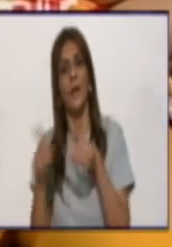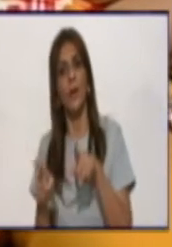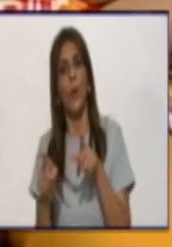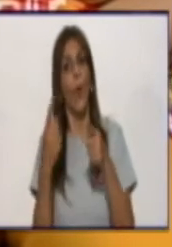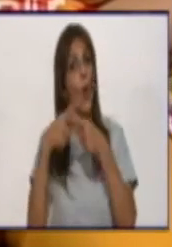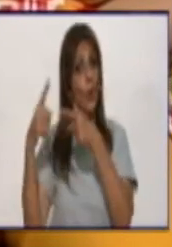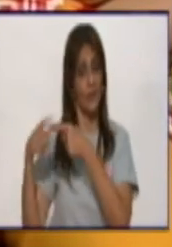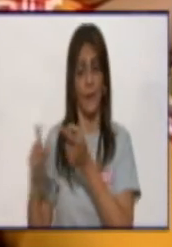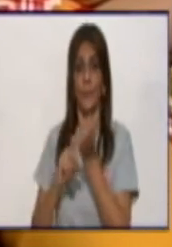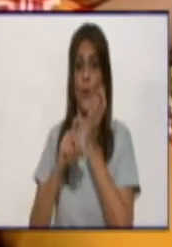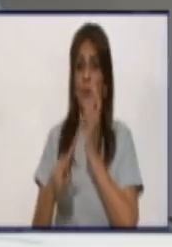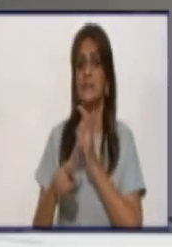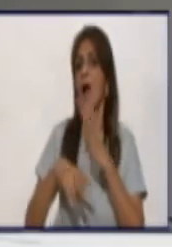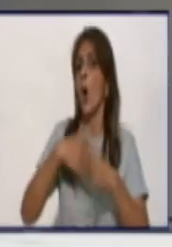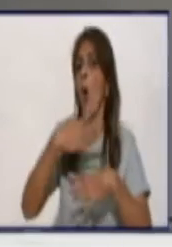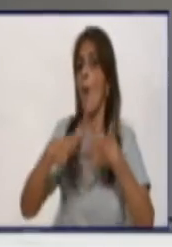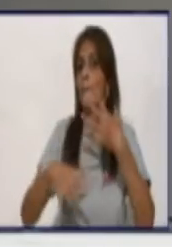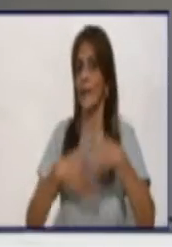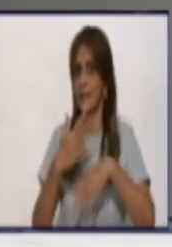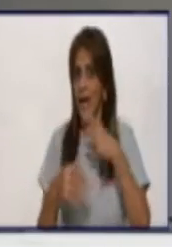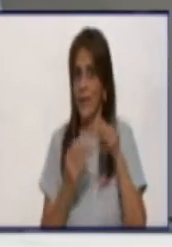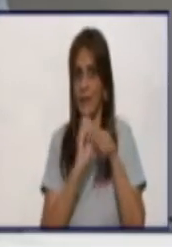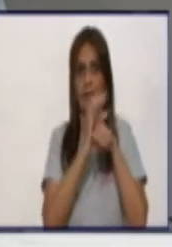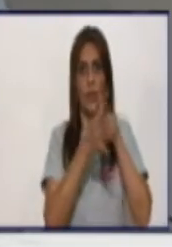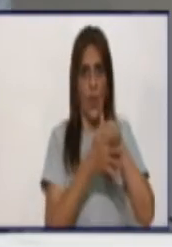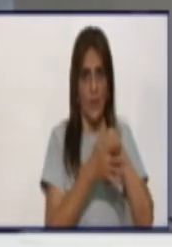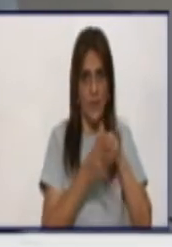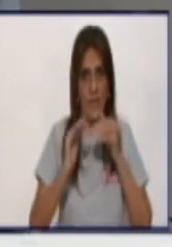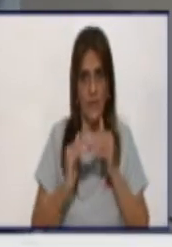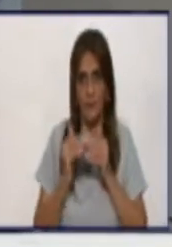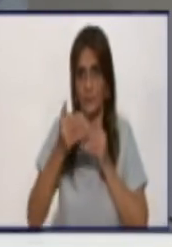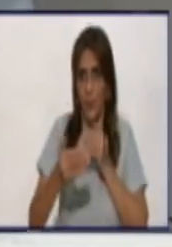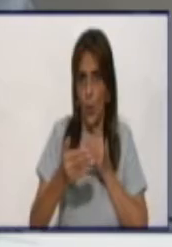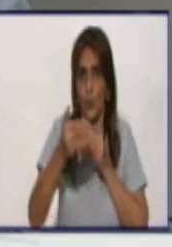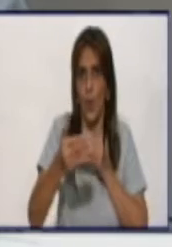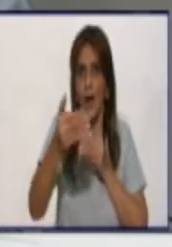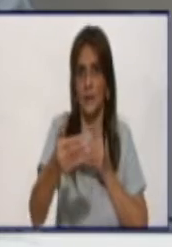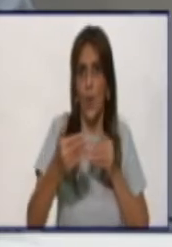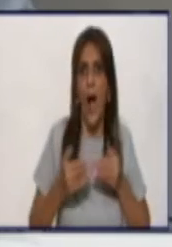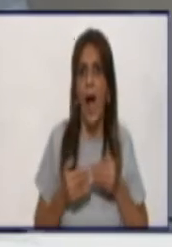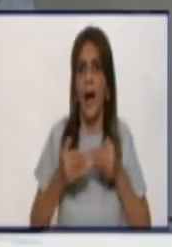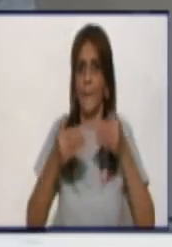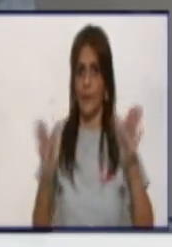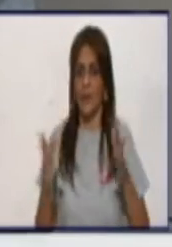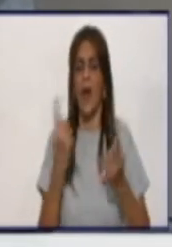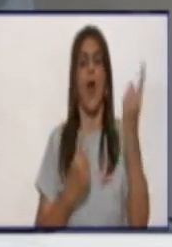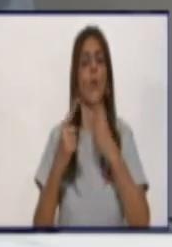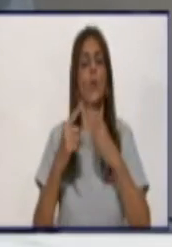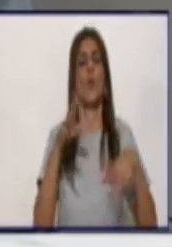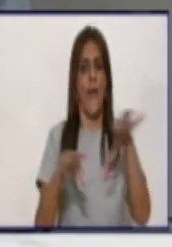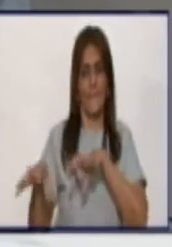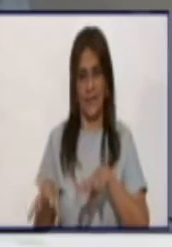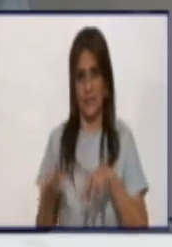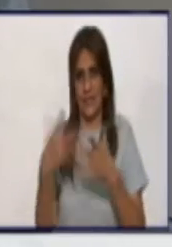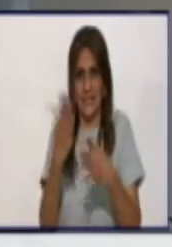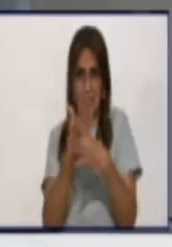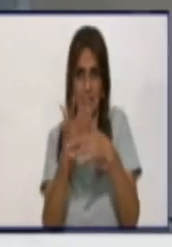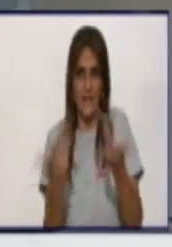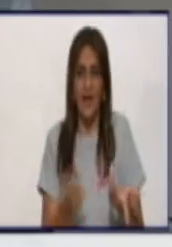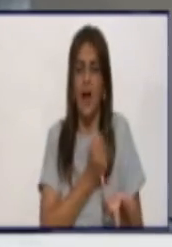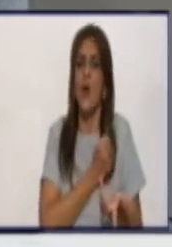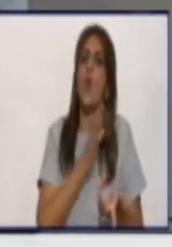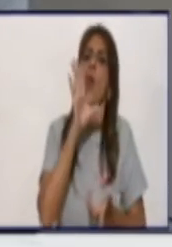estado iban prorrogando en el tiempo la apertura de esas medidas si lo que estoy queriendo decir que estos servicios no se han abierto